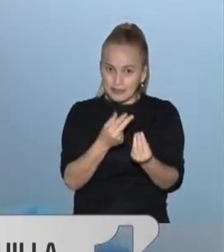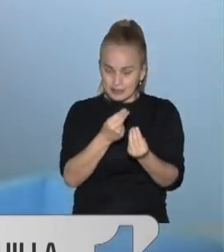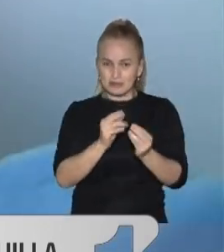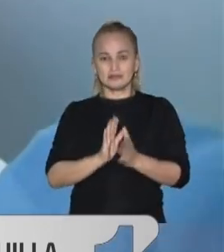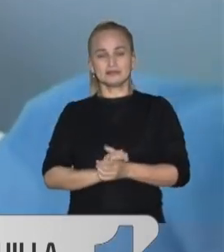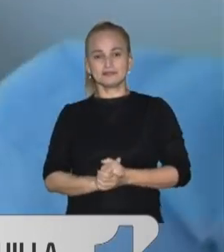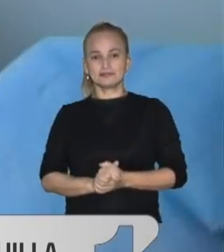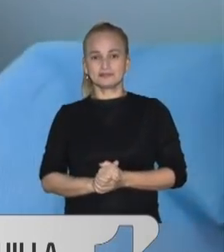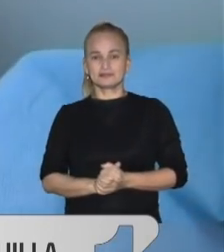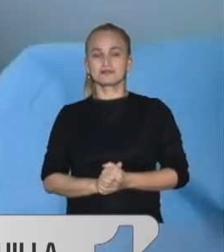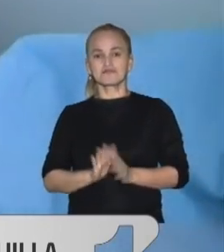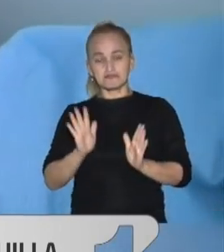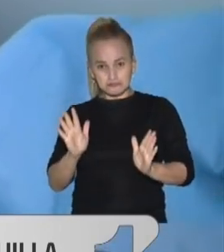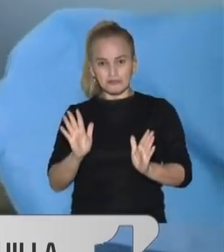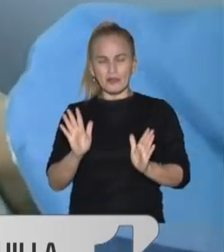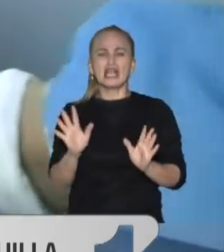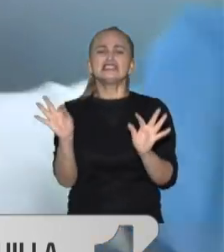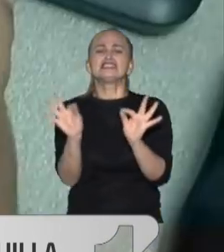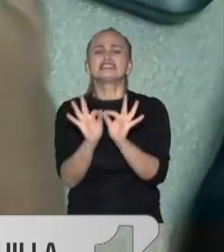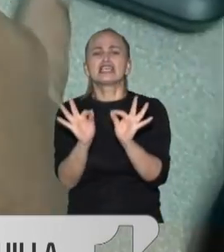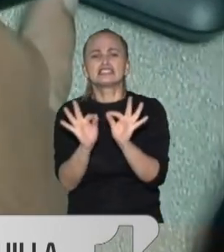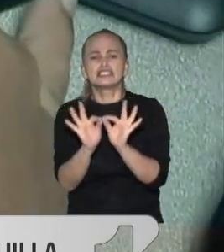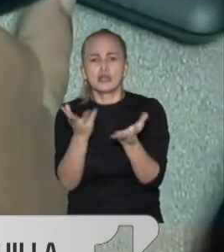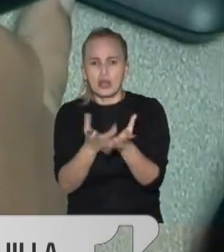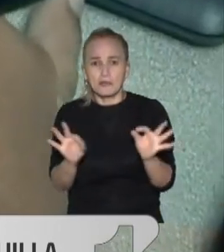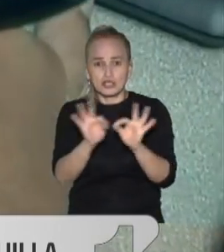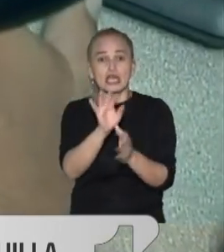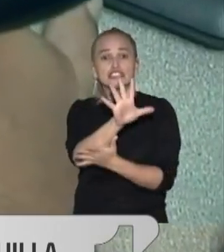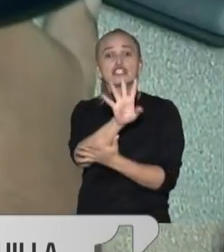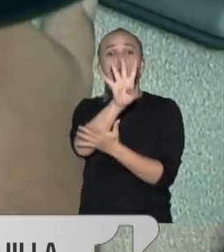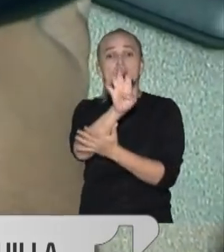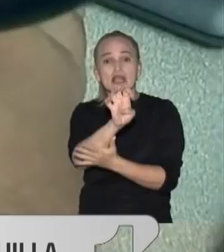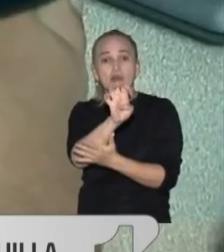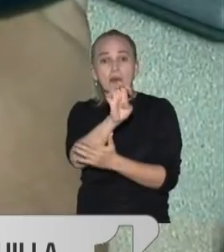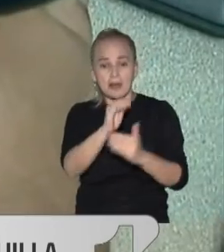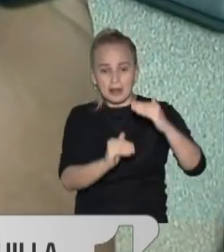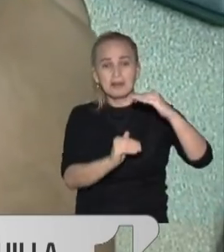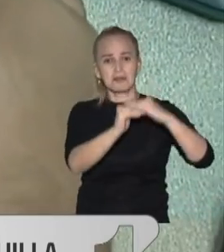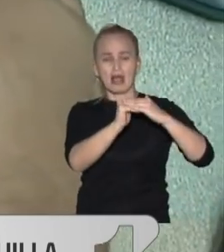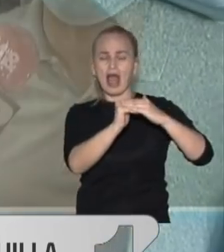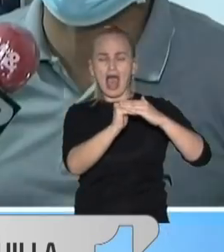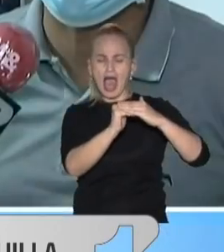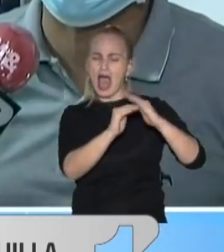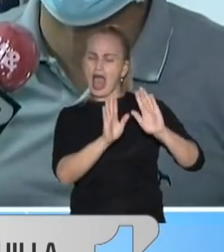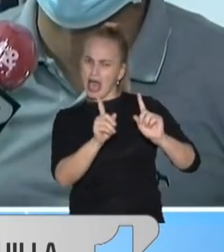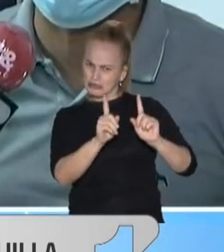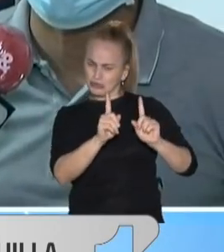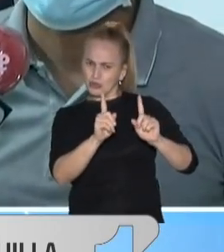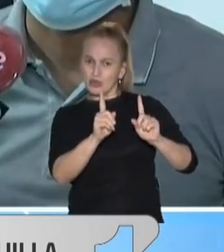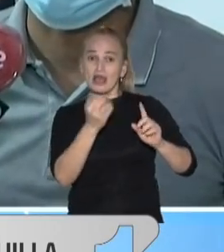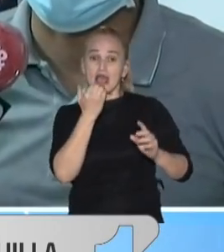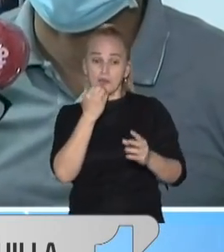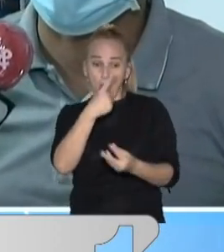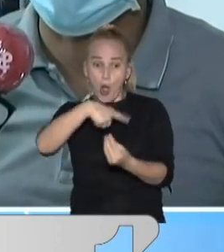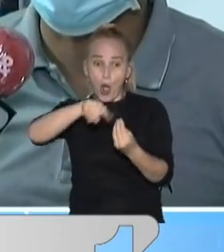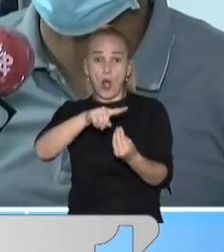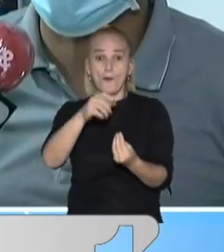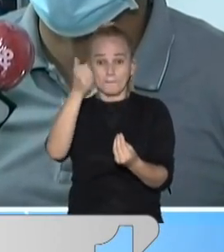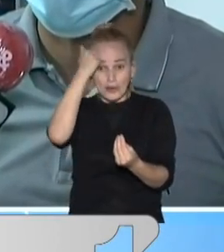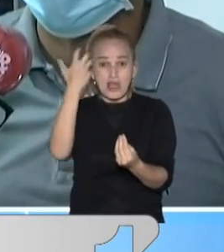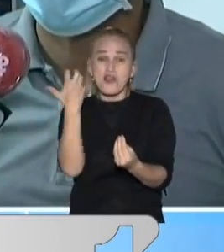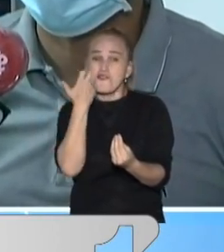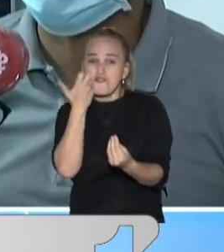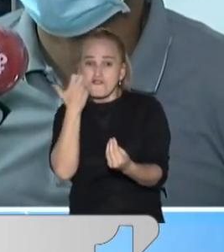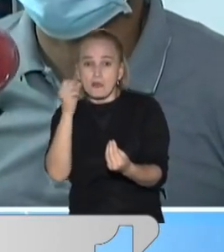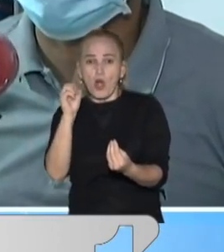50. Era, lo más sencillo era bajar con los de 59, y si no se quería con los de 59, los que tienen problemas de enfermedades base